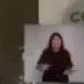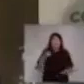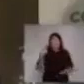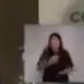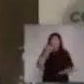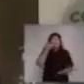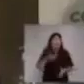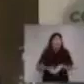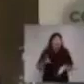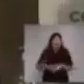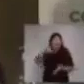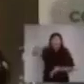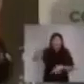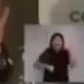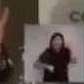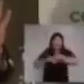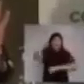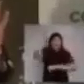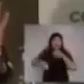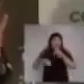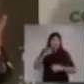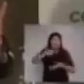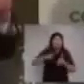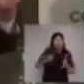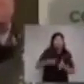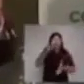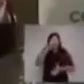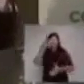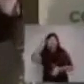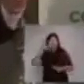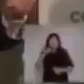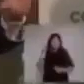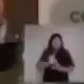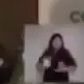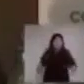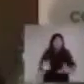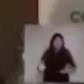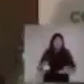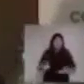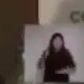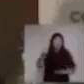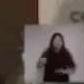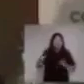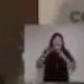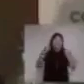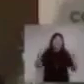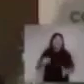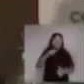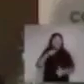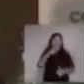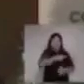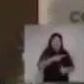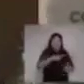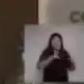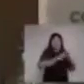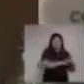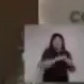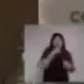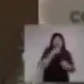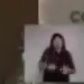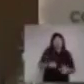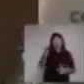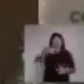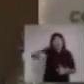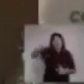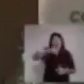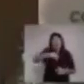Aires. Estamos viendo con casa de Jujuy que hagan cuarentena en Buenos Aires. Porque el tema es que no podemos